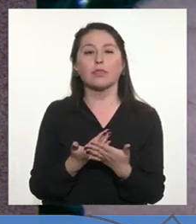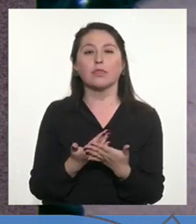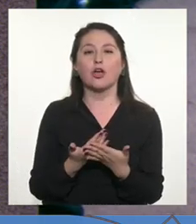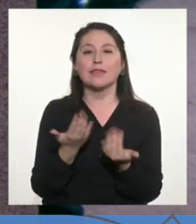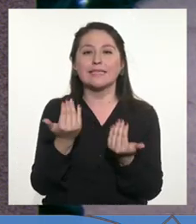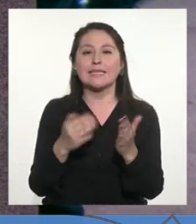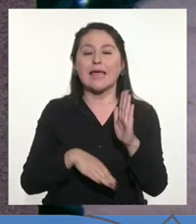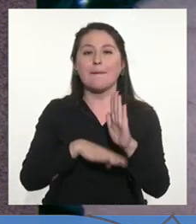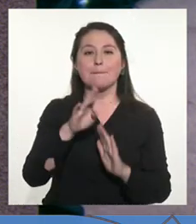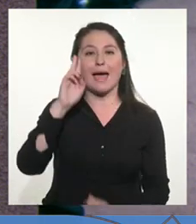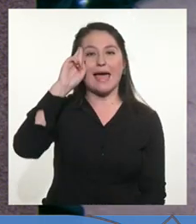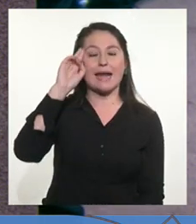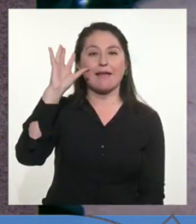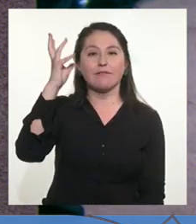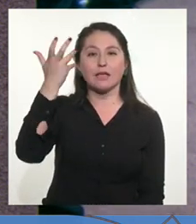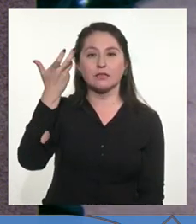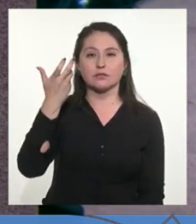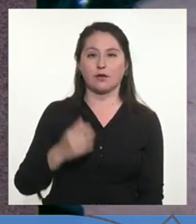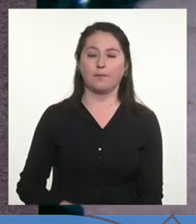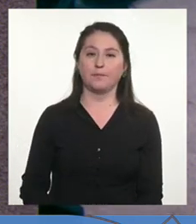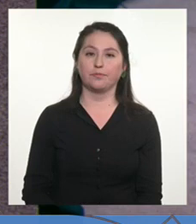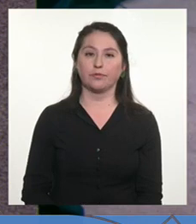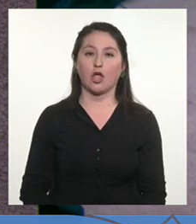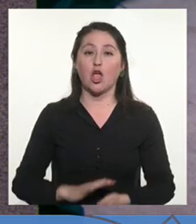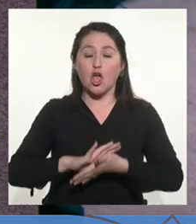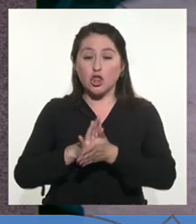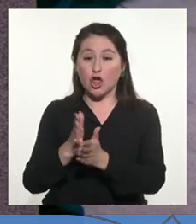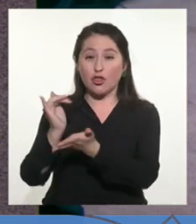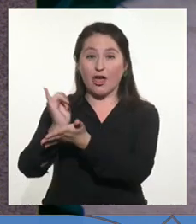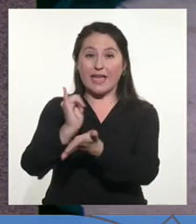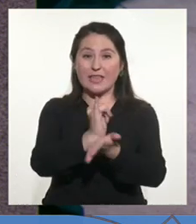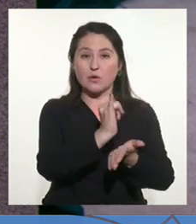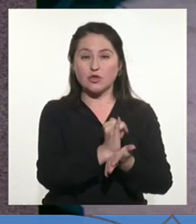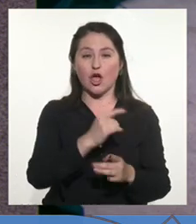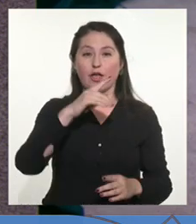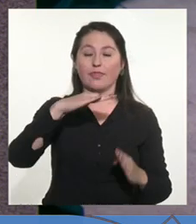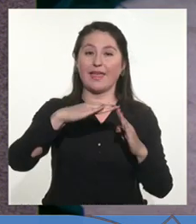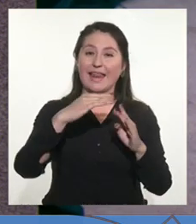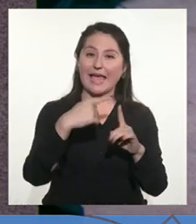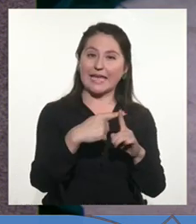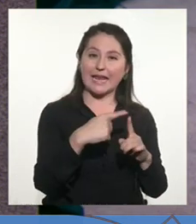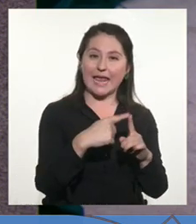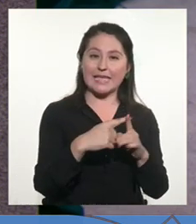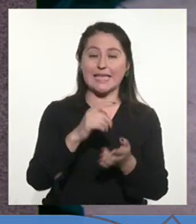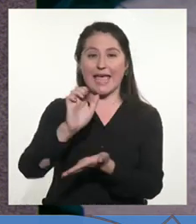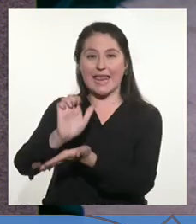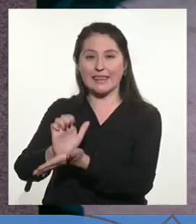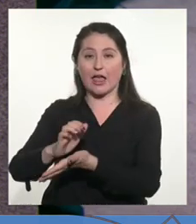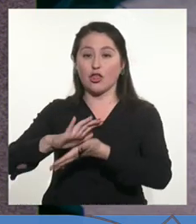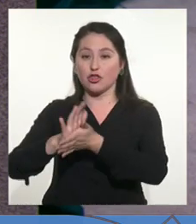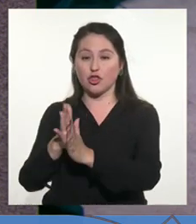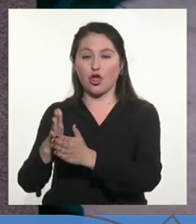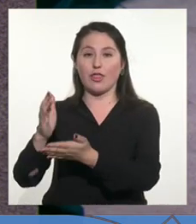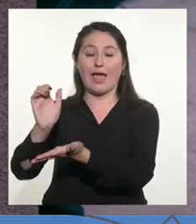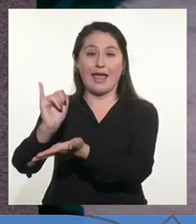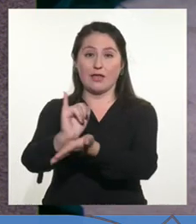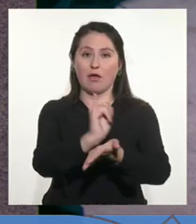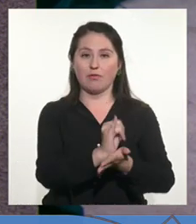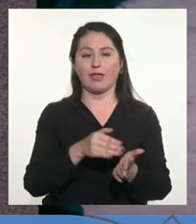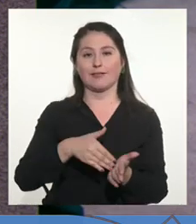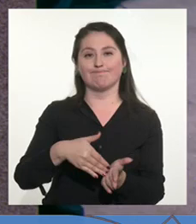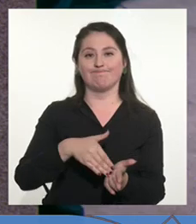o más que nunca hacer esa reflexión todo el chasis institucional de las iglesias de los estados de todas las instituciones vertical están en crisis